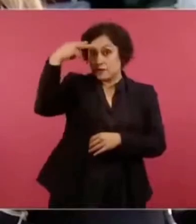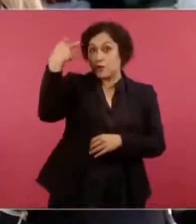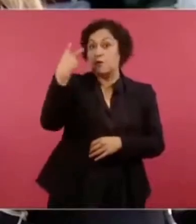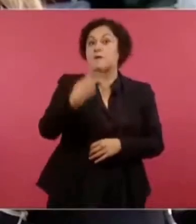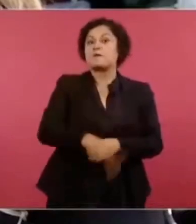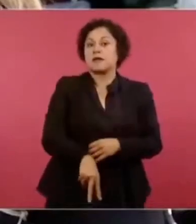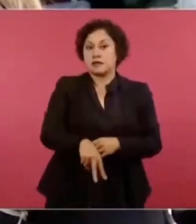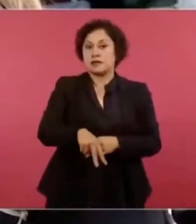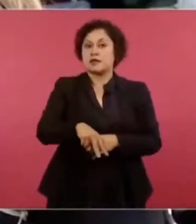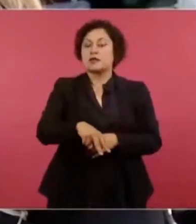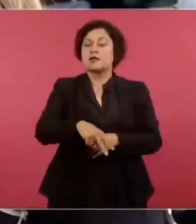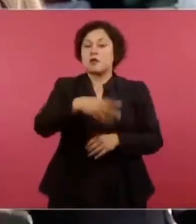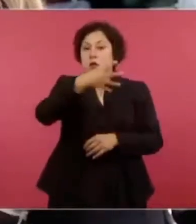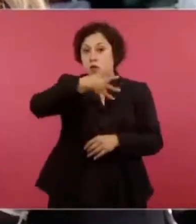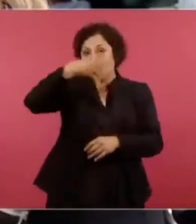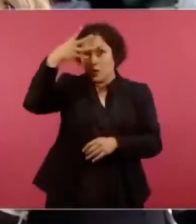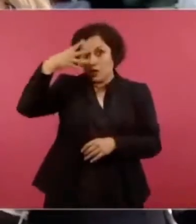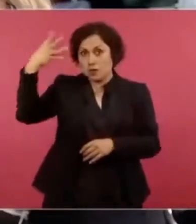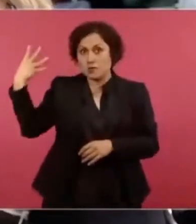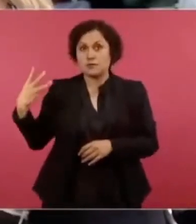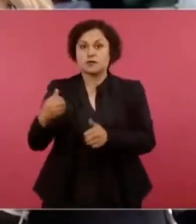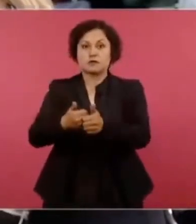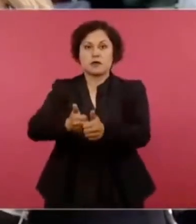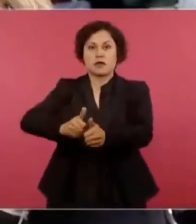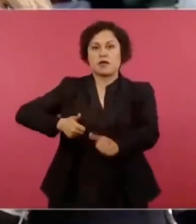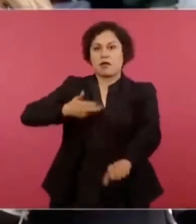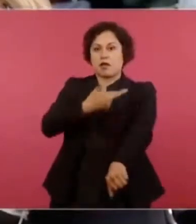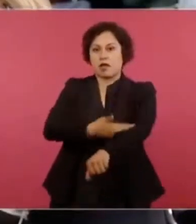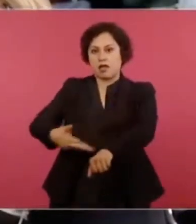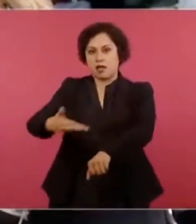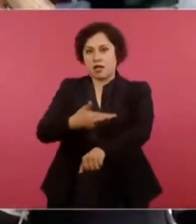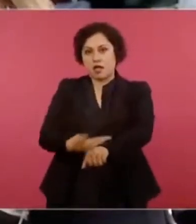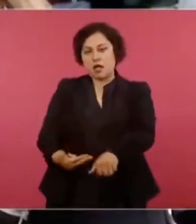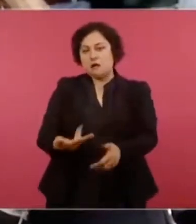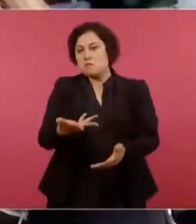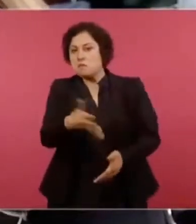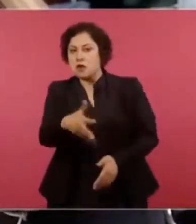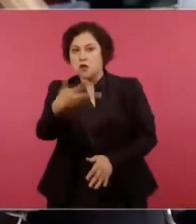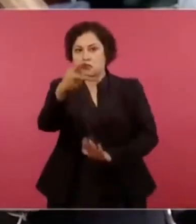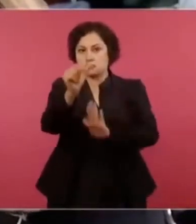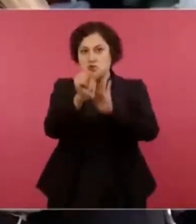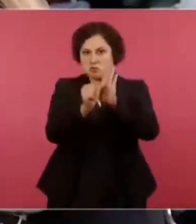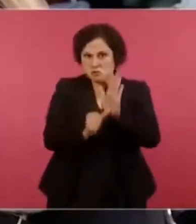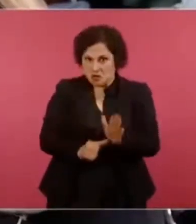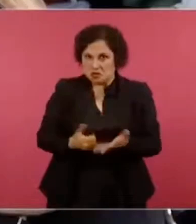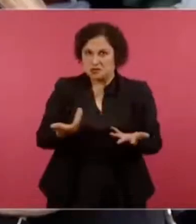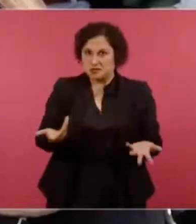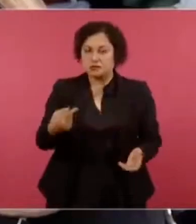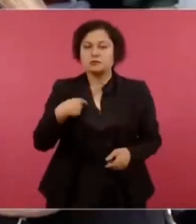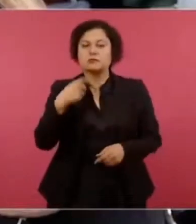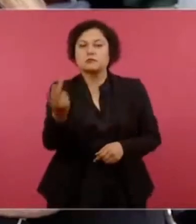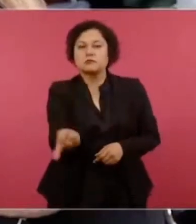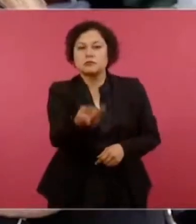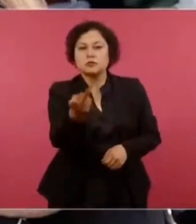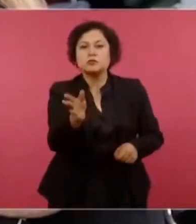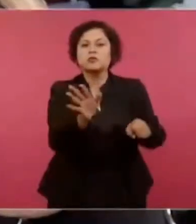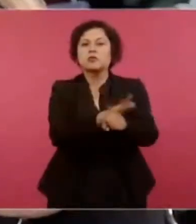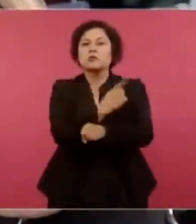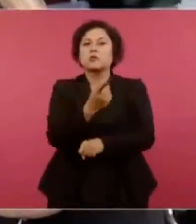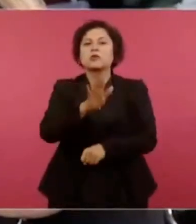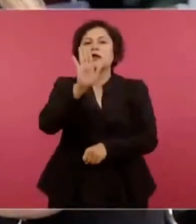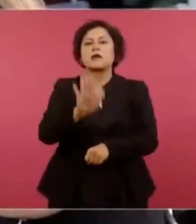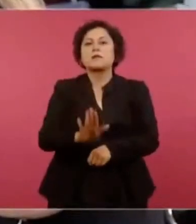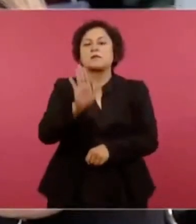agentes, algunos hasta por 8 meses, presidente. Preguntarle sobre este tema, porque se trata supuestamente de agentes que investigan a cárteles